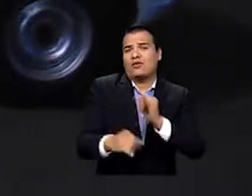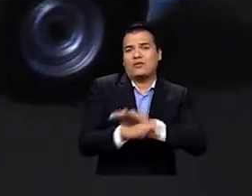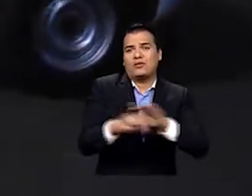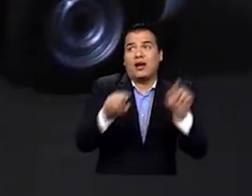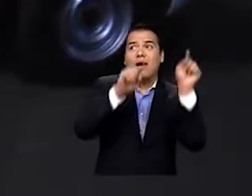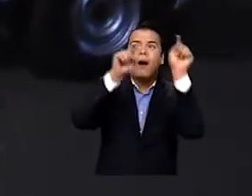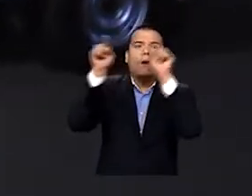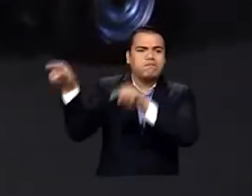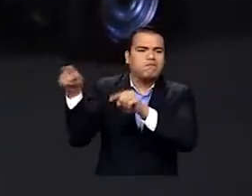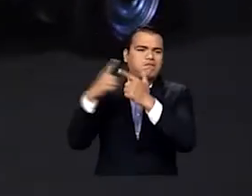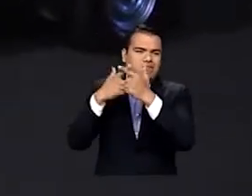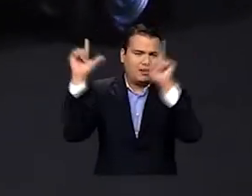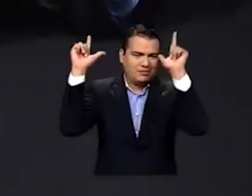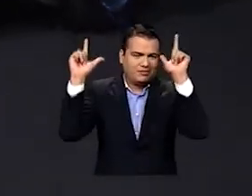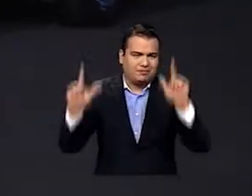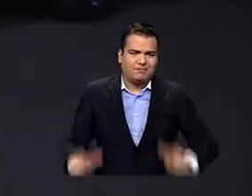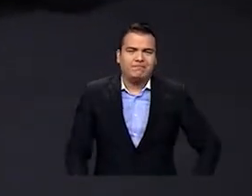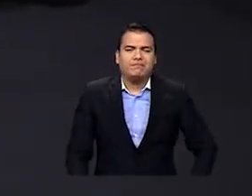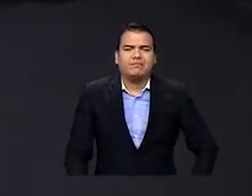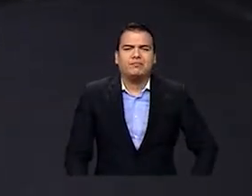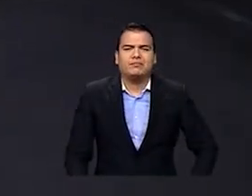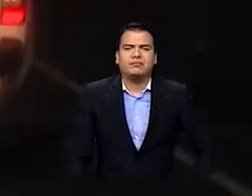libertad.